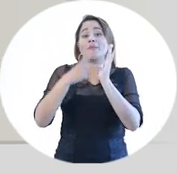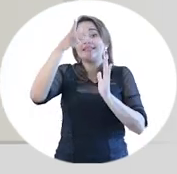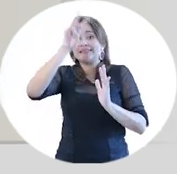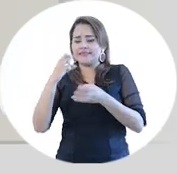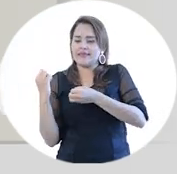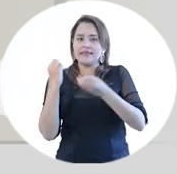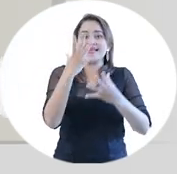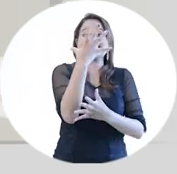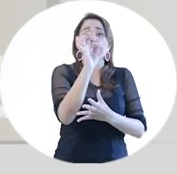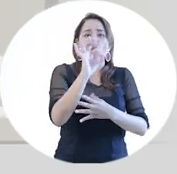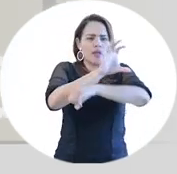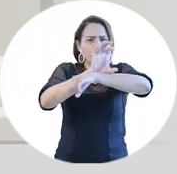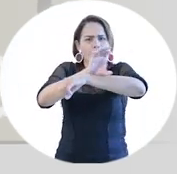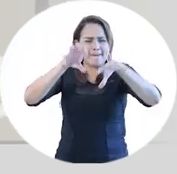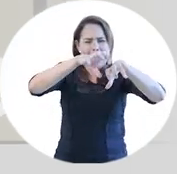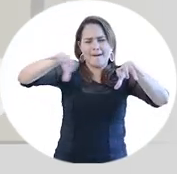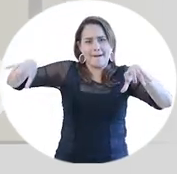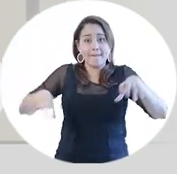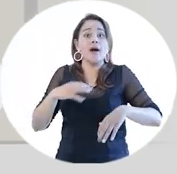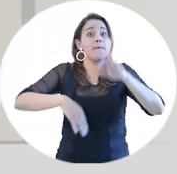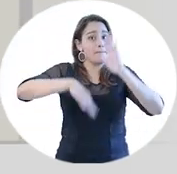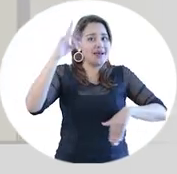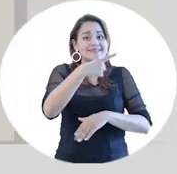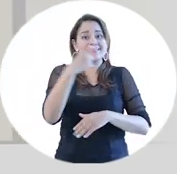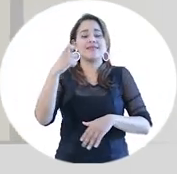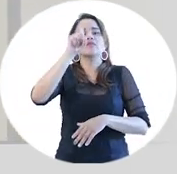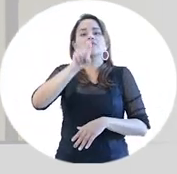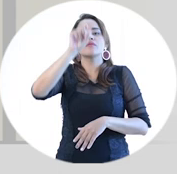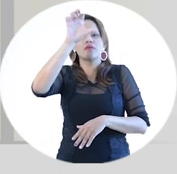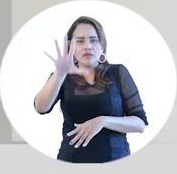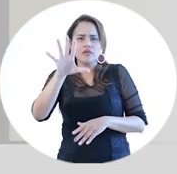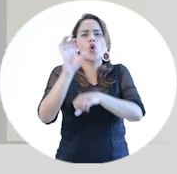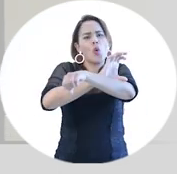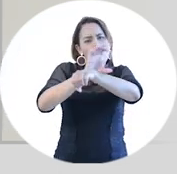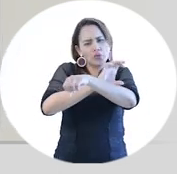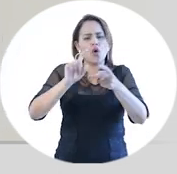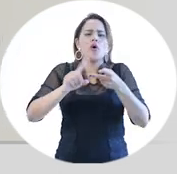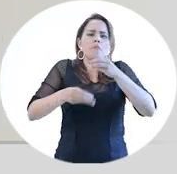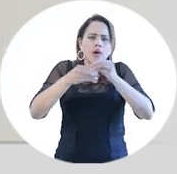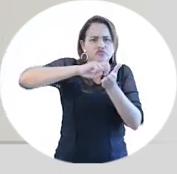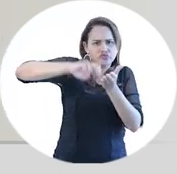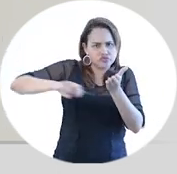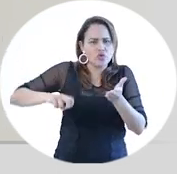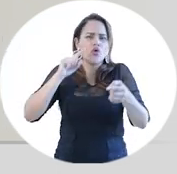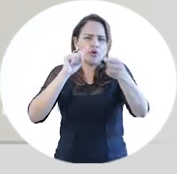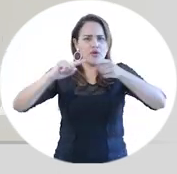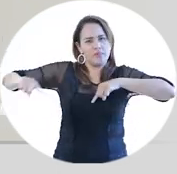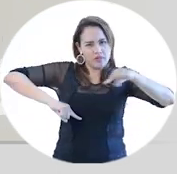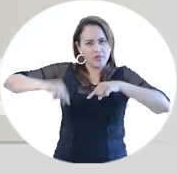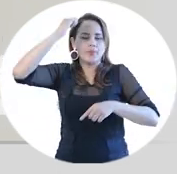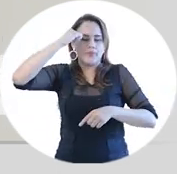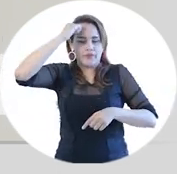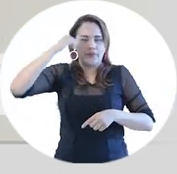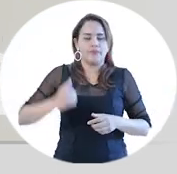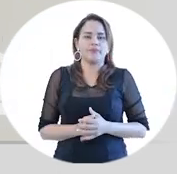entregado 50 equipos para los estudiantes. Además, se adquirieron 165 computadores e impresoras para docentes y